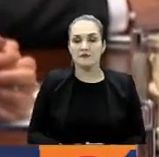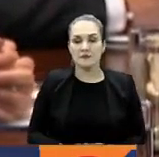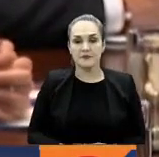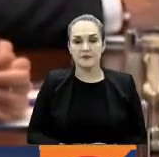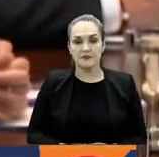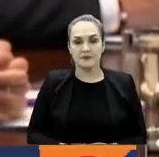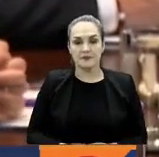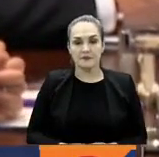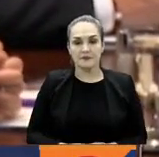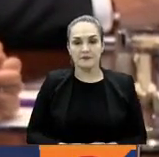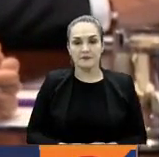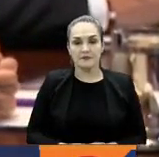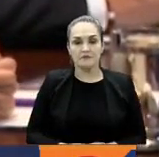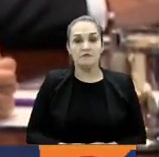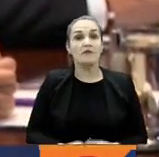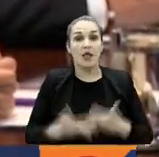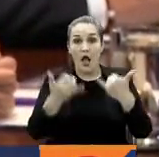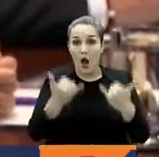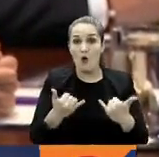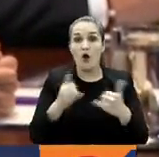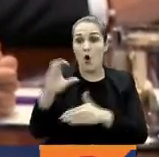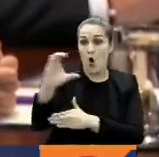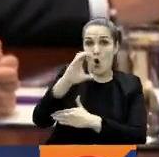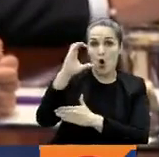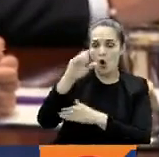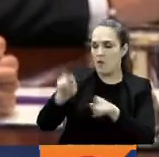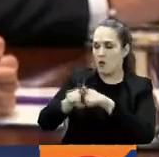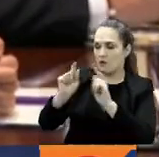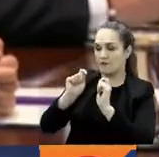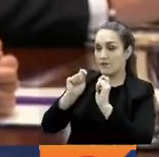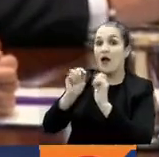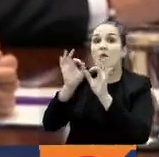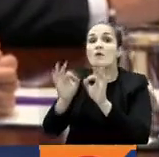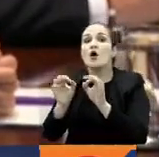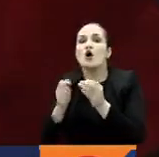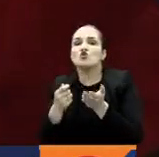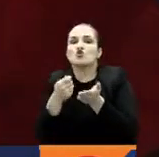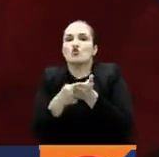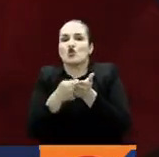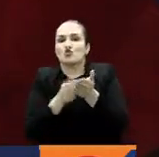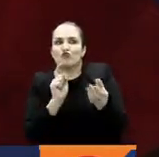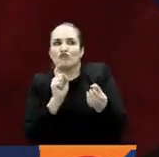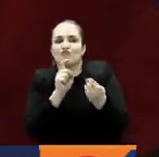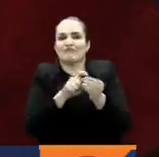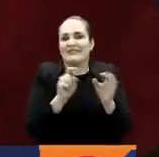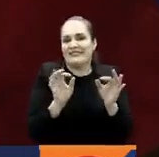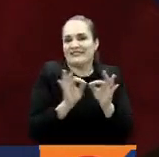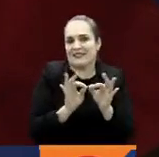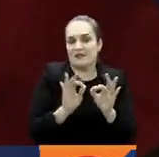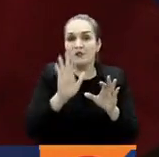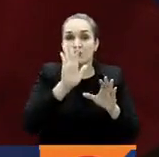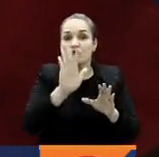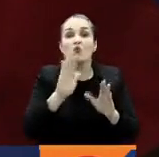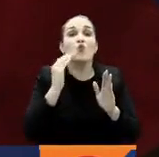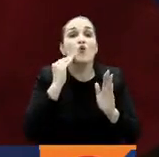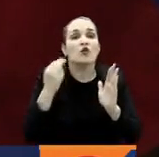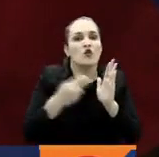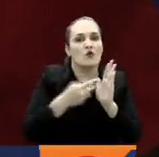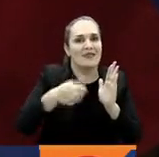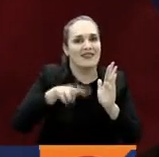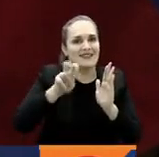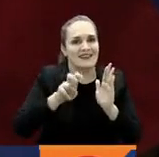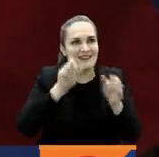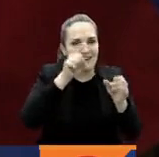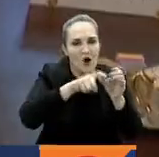con esta designación colombia que es socio global de la organización del tratado del atlántico norte desde 2017 y principal aliado de estados